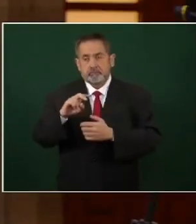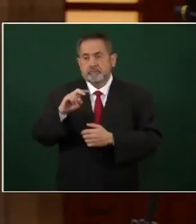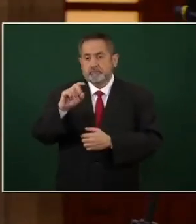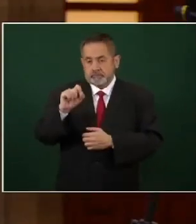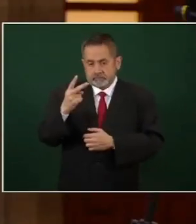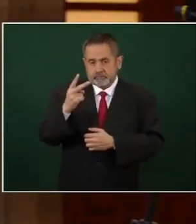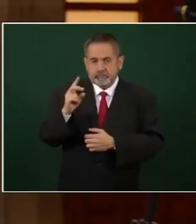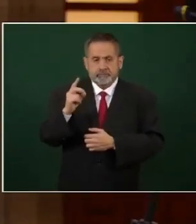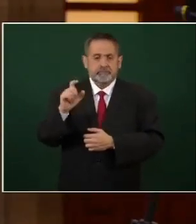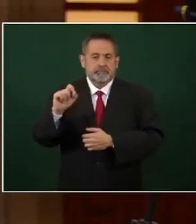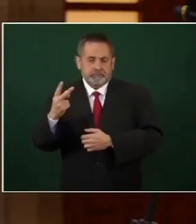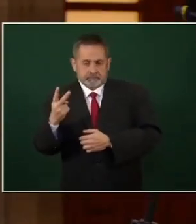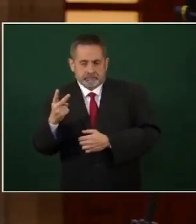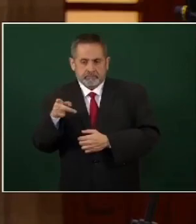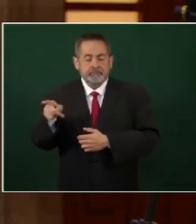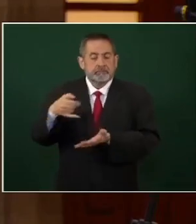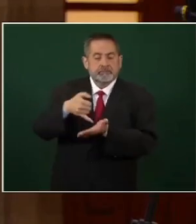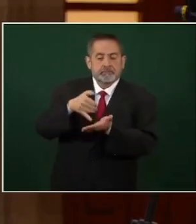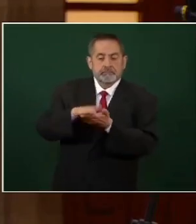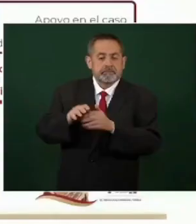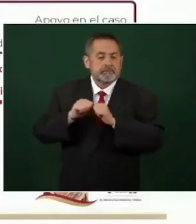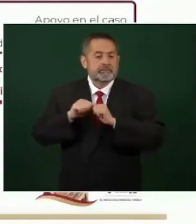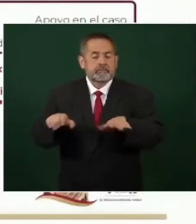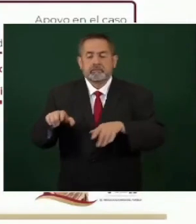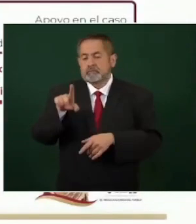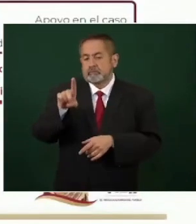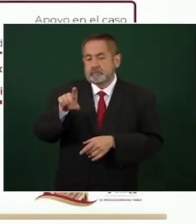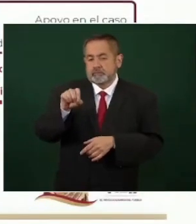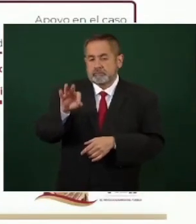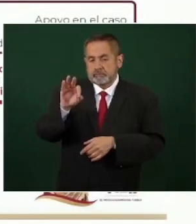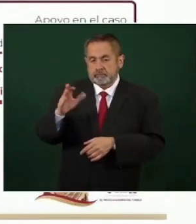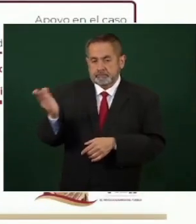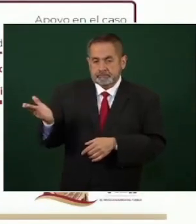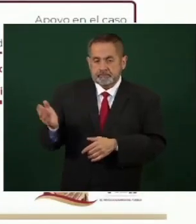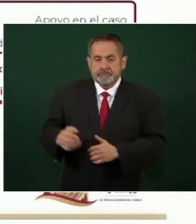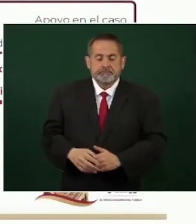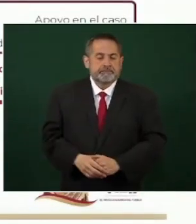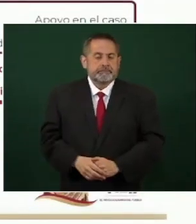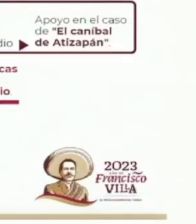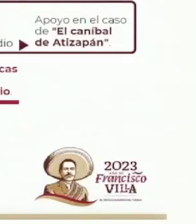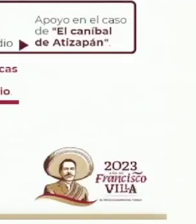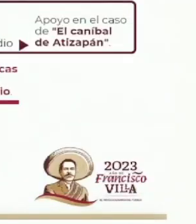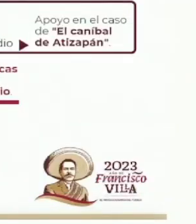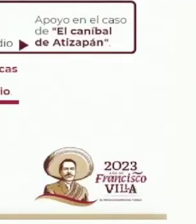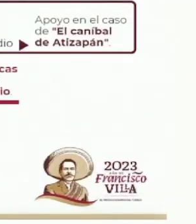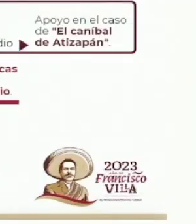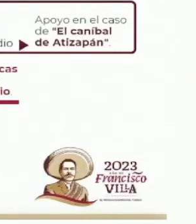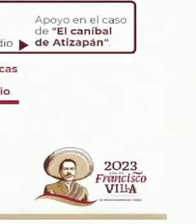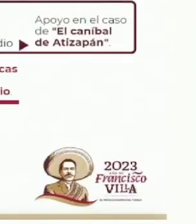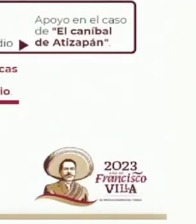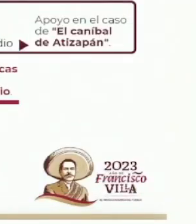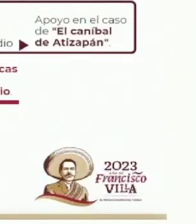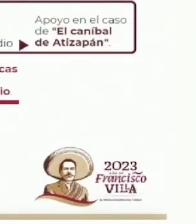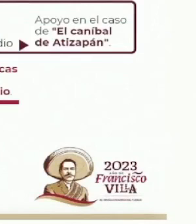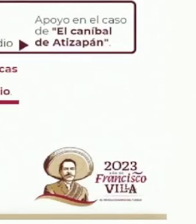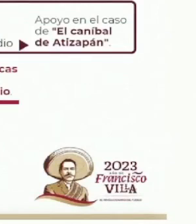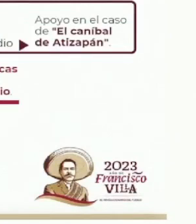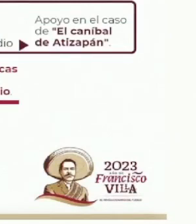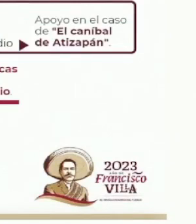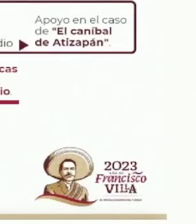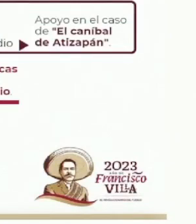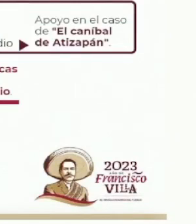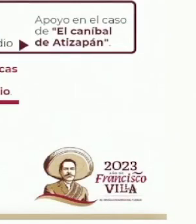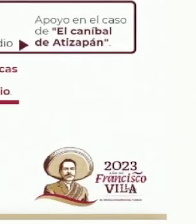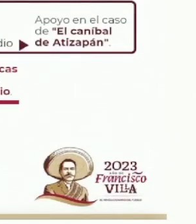22 de diciembre de 2022 fue publicado el decreto en el Diario Oficial de la Federación de la creación de la Comisión Nacional para la Atención